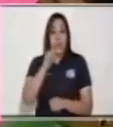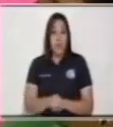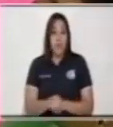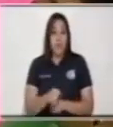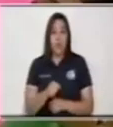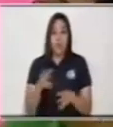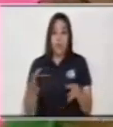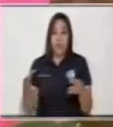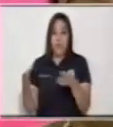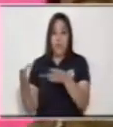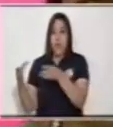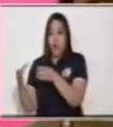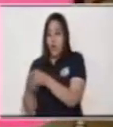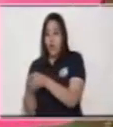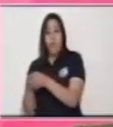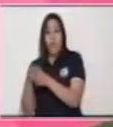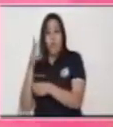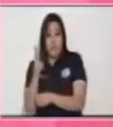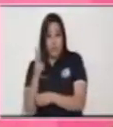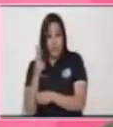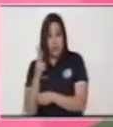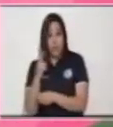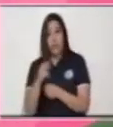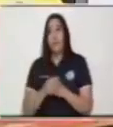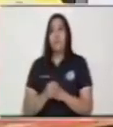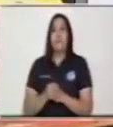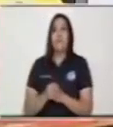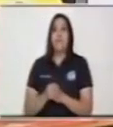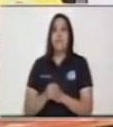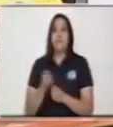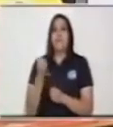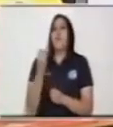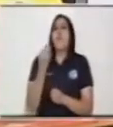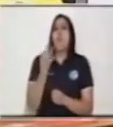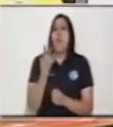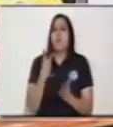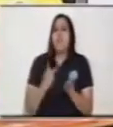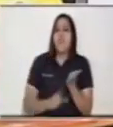que tengo grupos de dos, ¿cuántas veces?